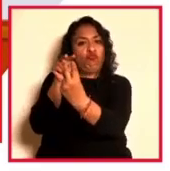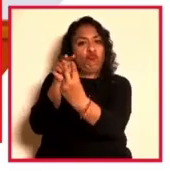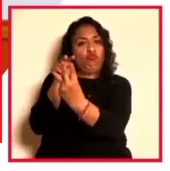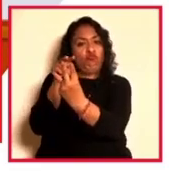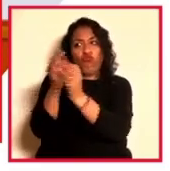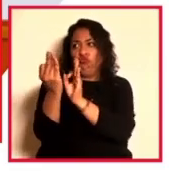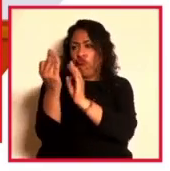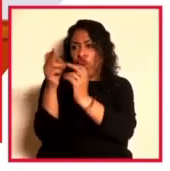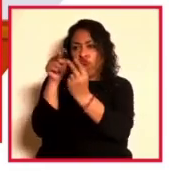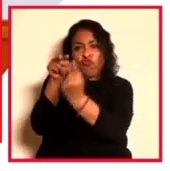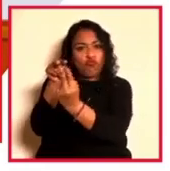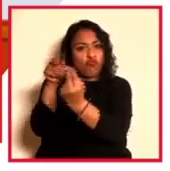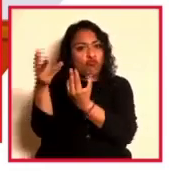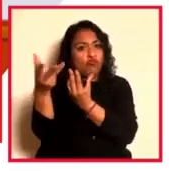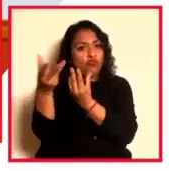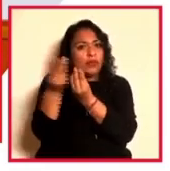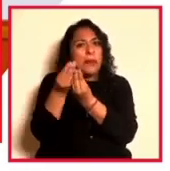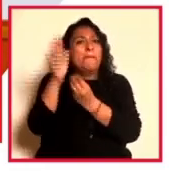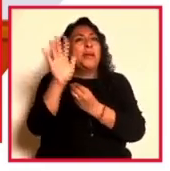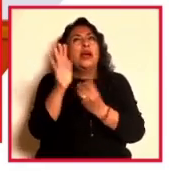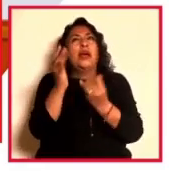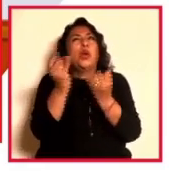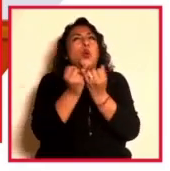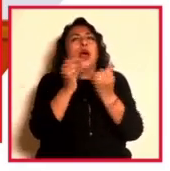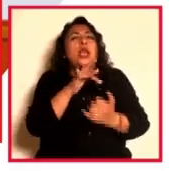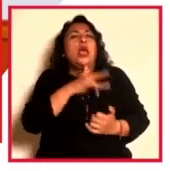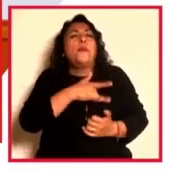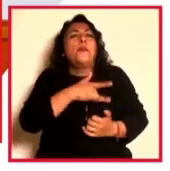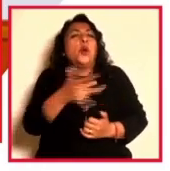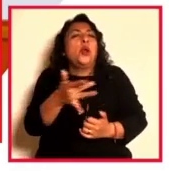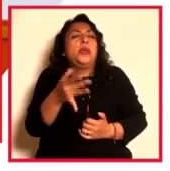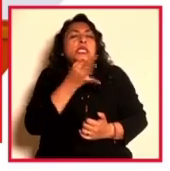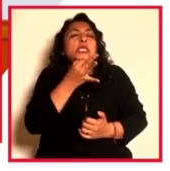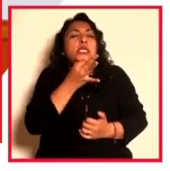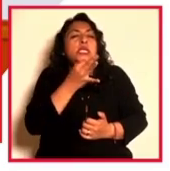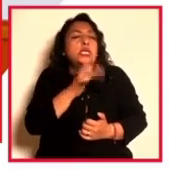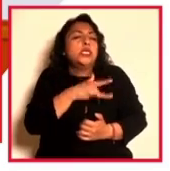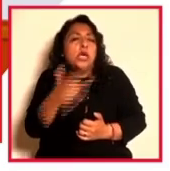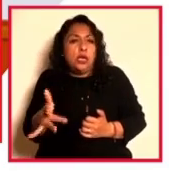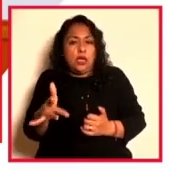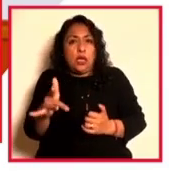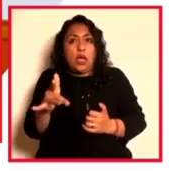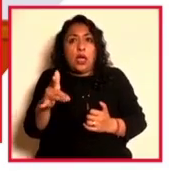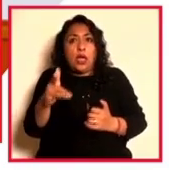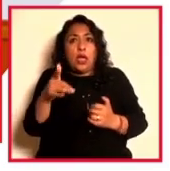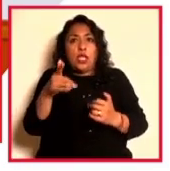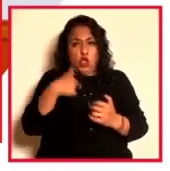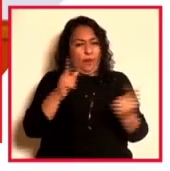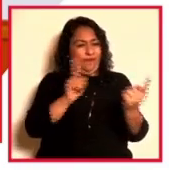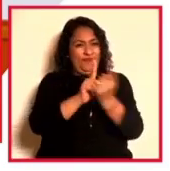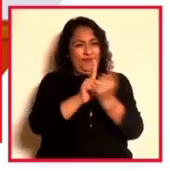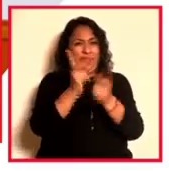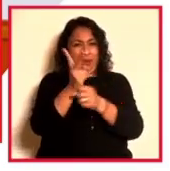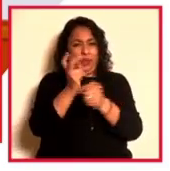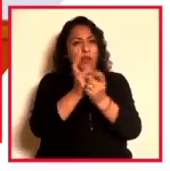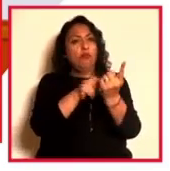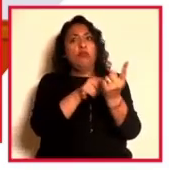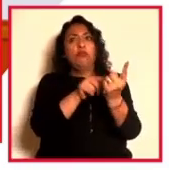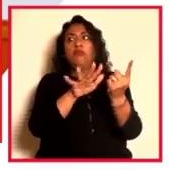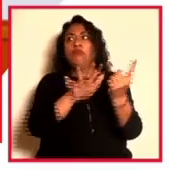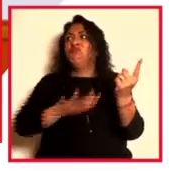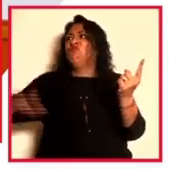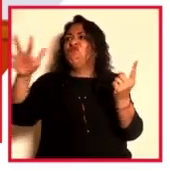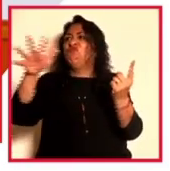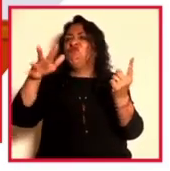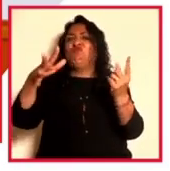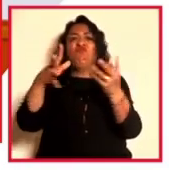es una especie de enamoramiento momentáneo sabes en el momento que yo estoy con un invitado nada existe nada más